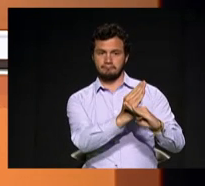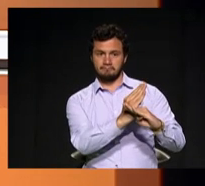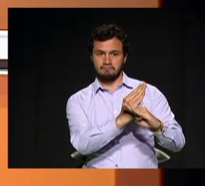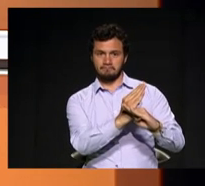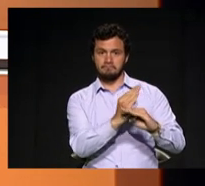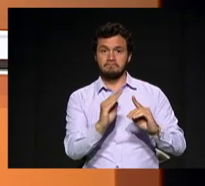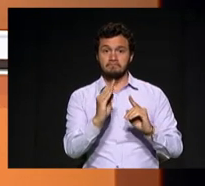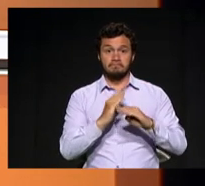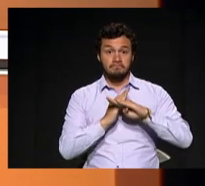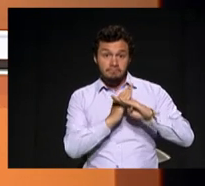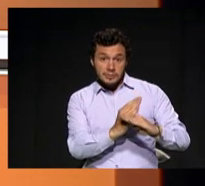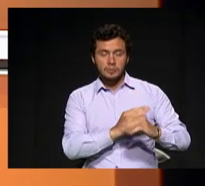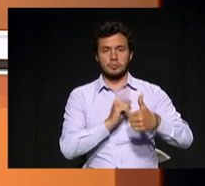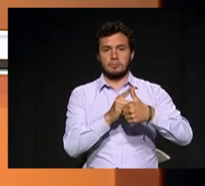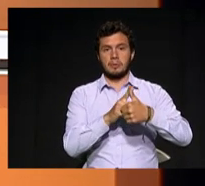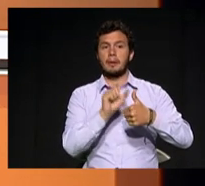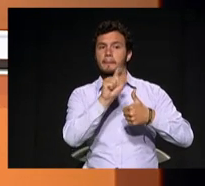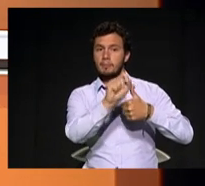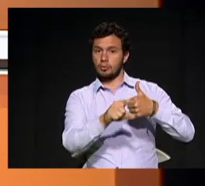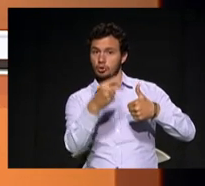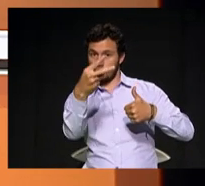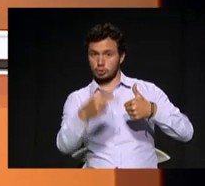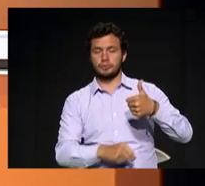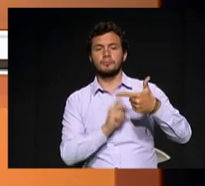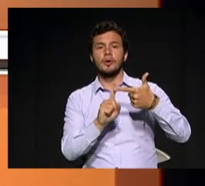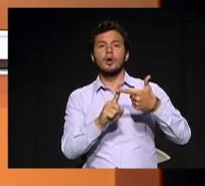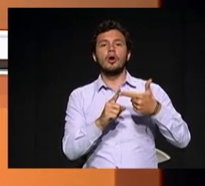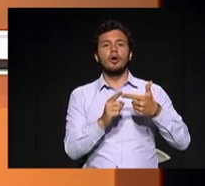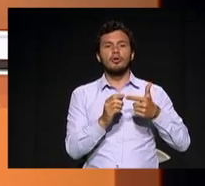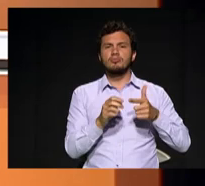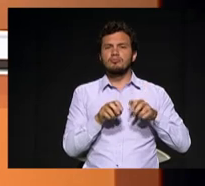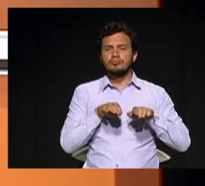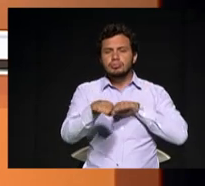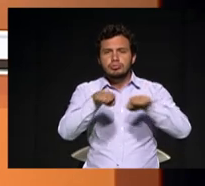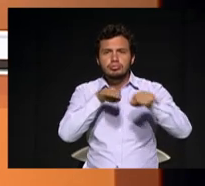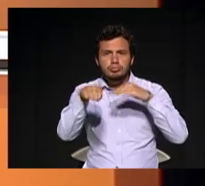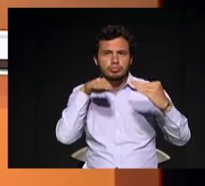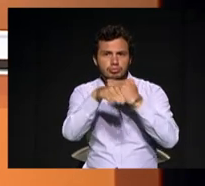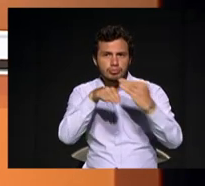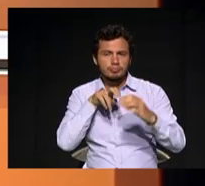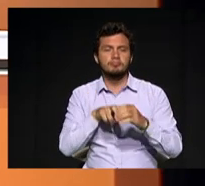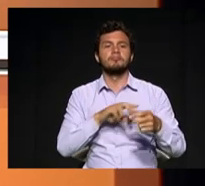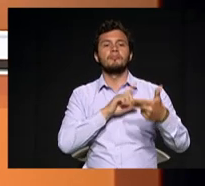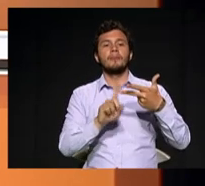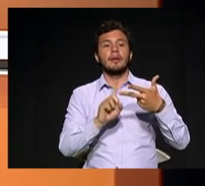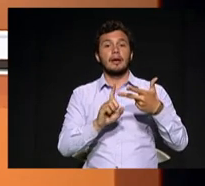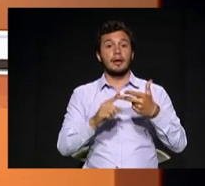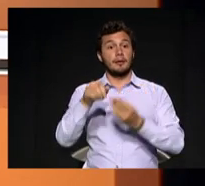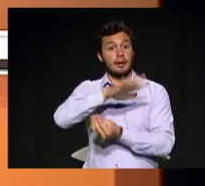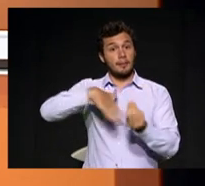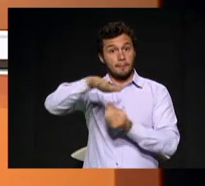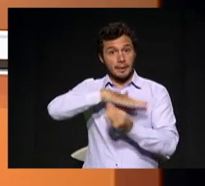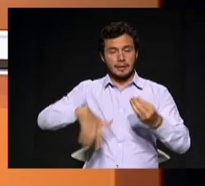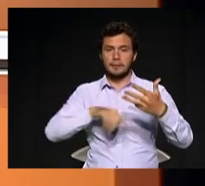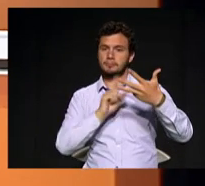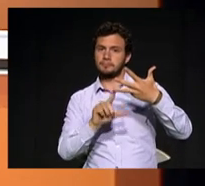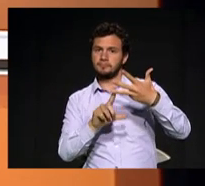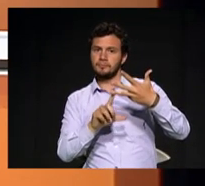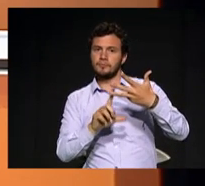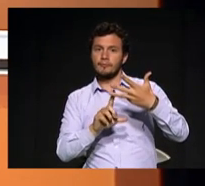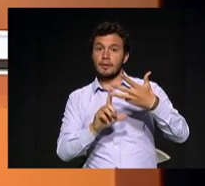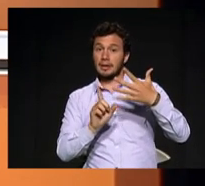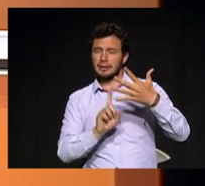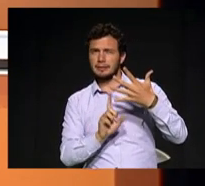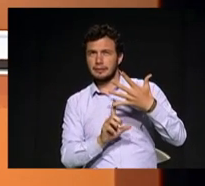segundo movilidad tercero medio ambiente cuarto empleo quinto hidroituango sexto preguntas sin tema